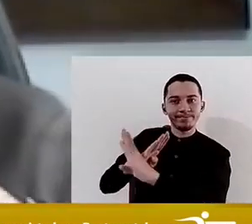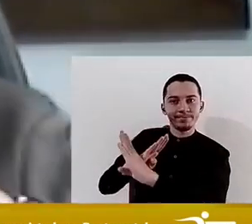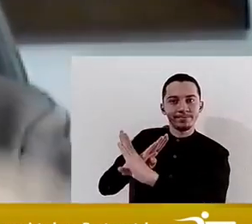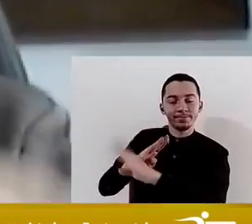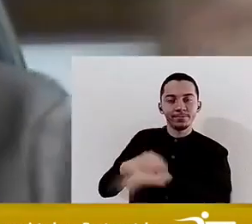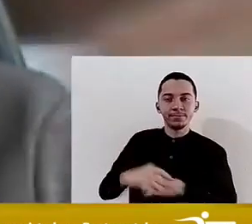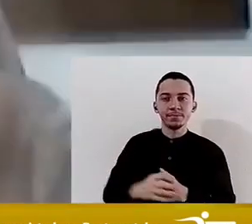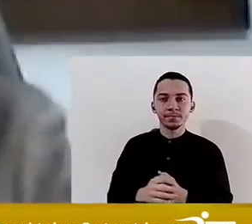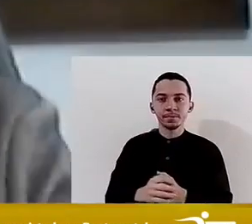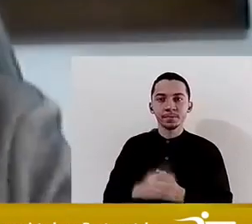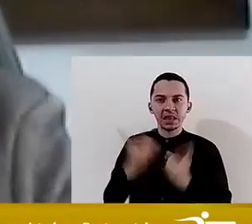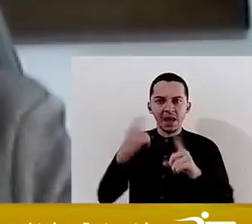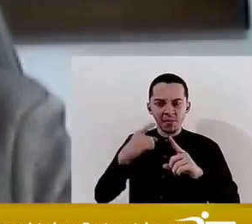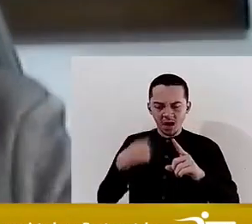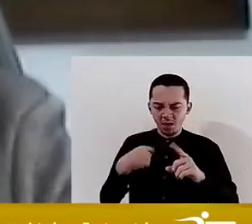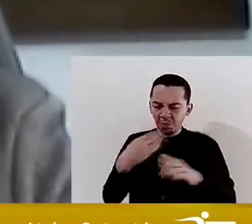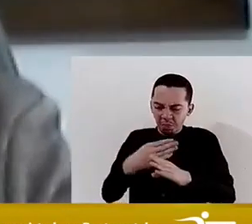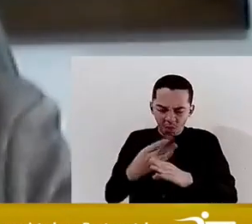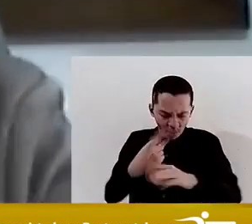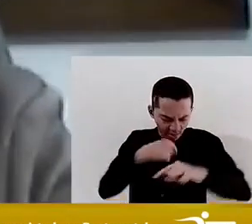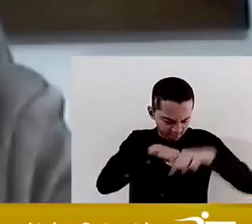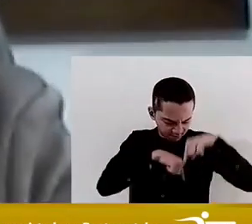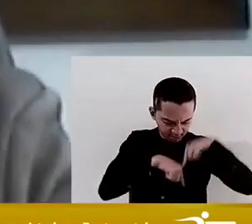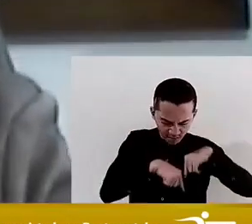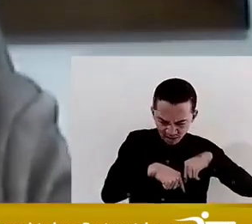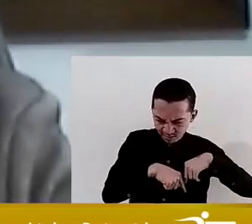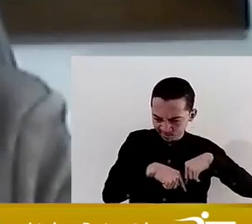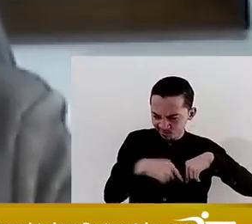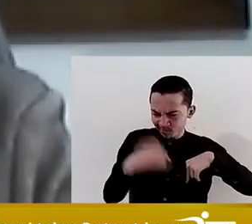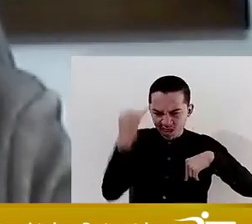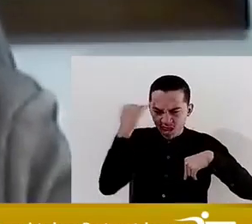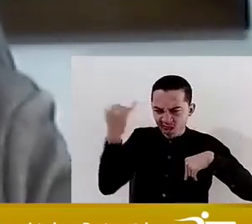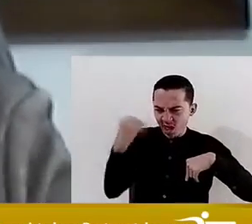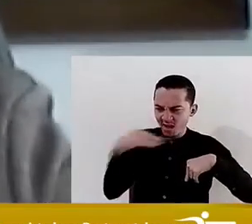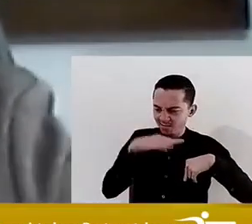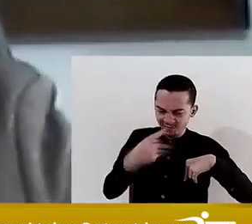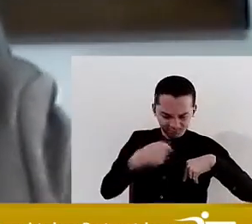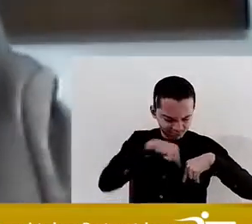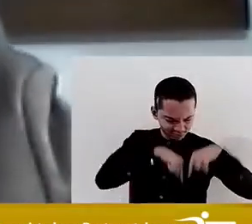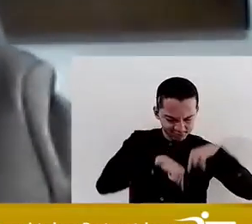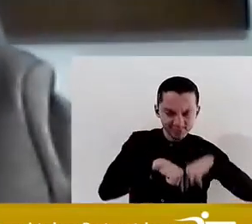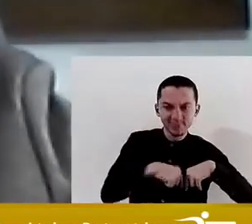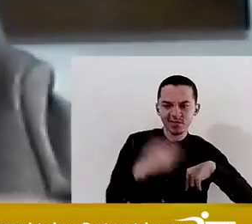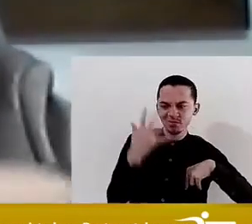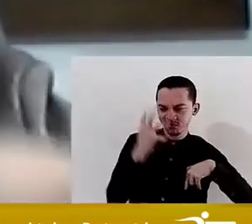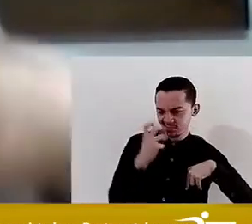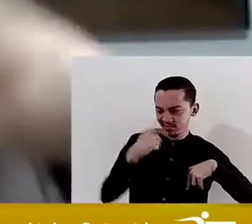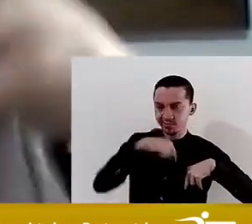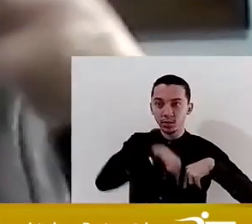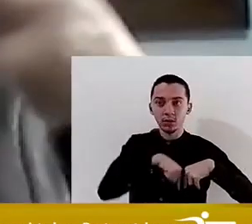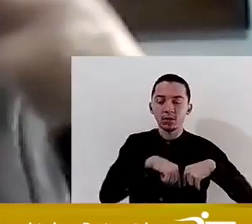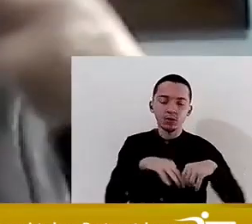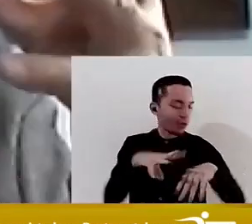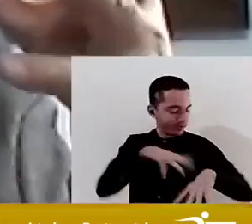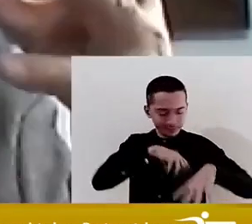los espinos que no dejan crecer la semilla, y entonces tendremos una planta